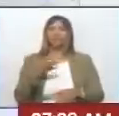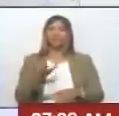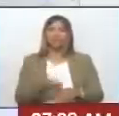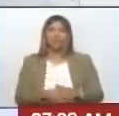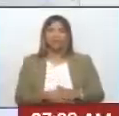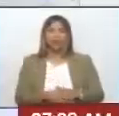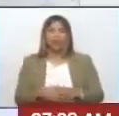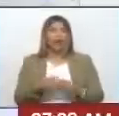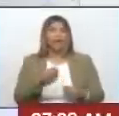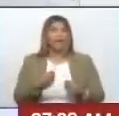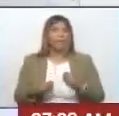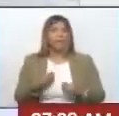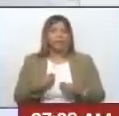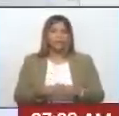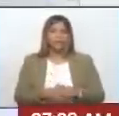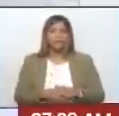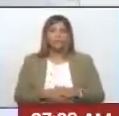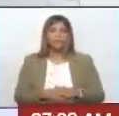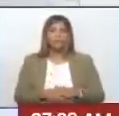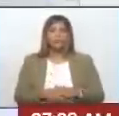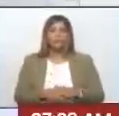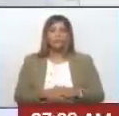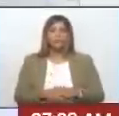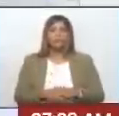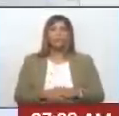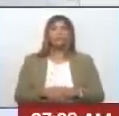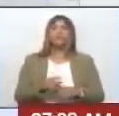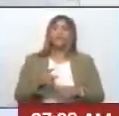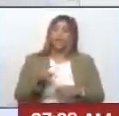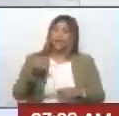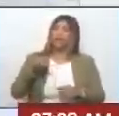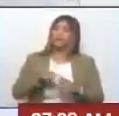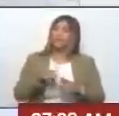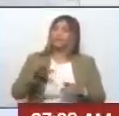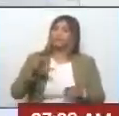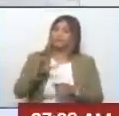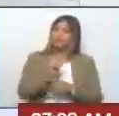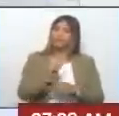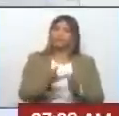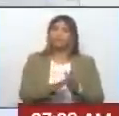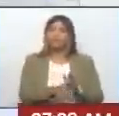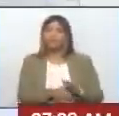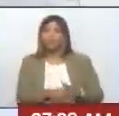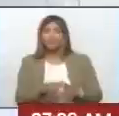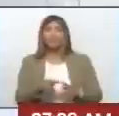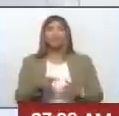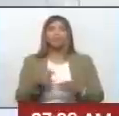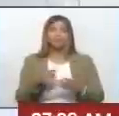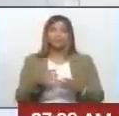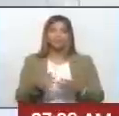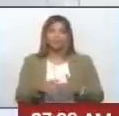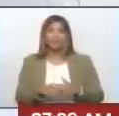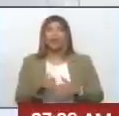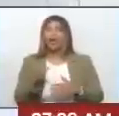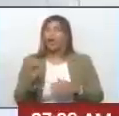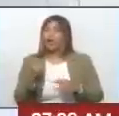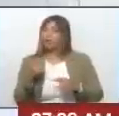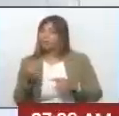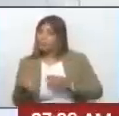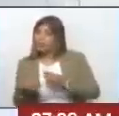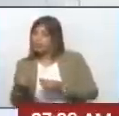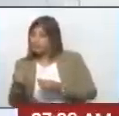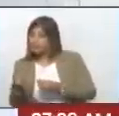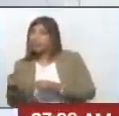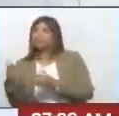la preocupación. Ah, que lo obtuvo lícitamente. Claro. Bueno, muy bien, aplaudamos eso. Aquí nadie está